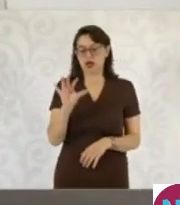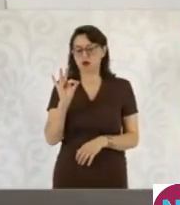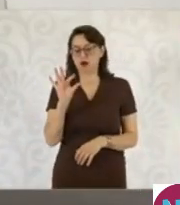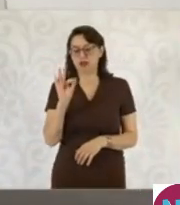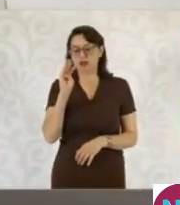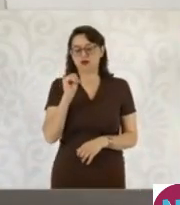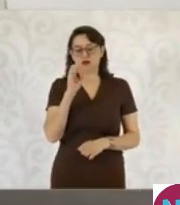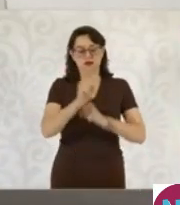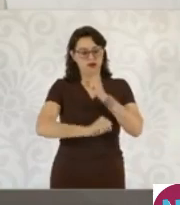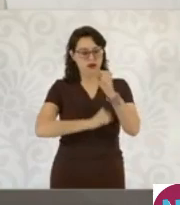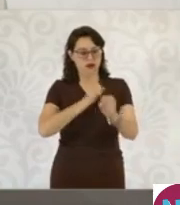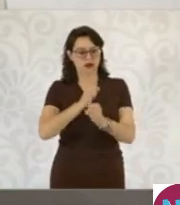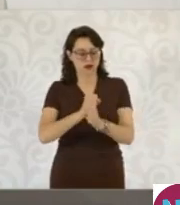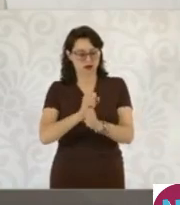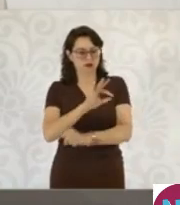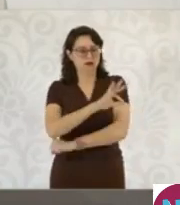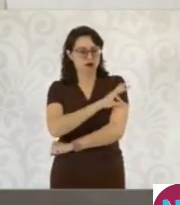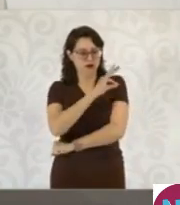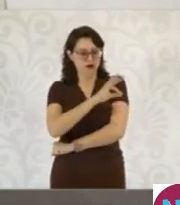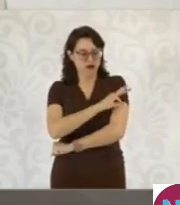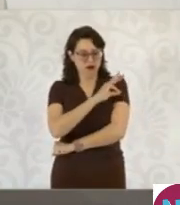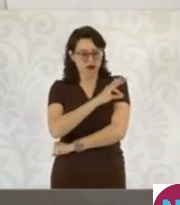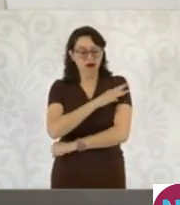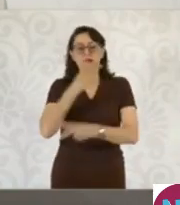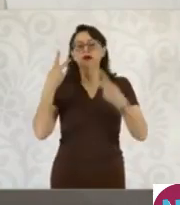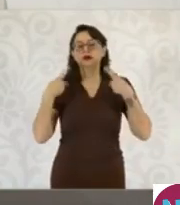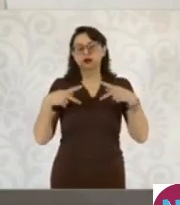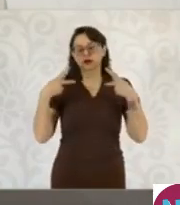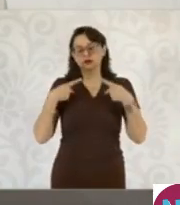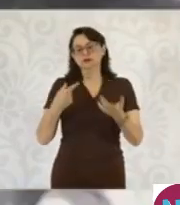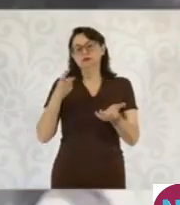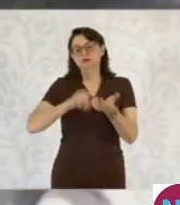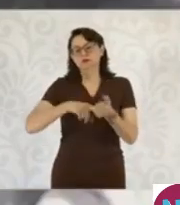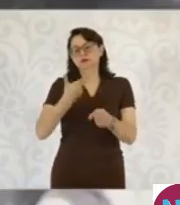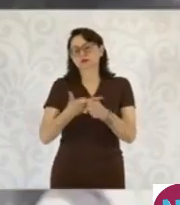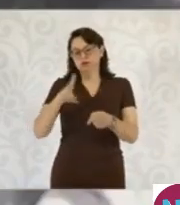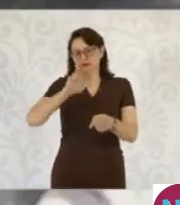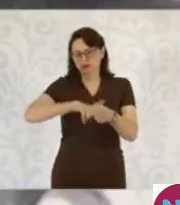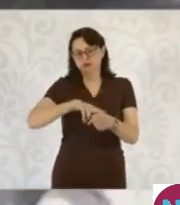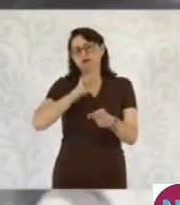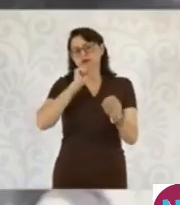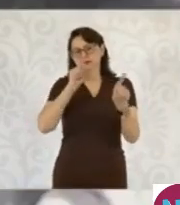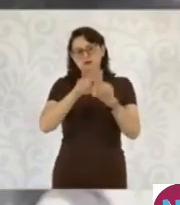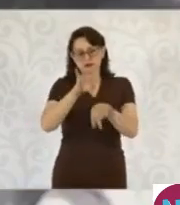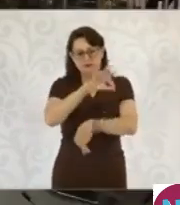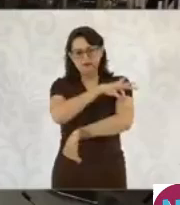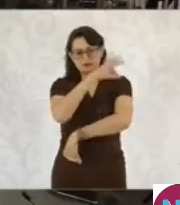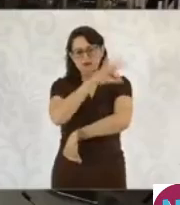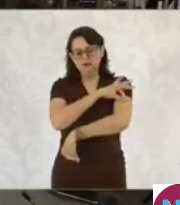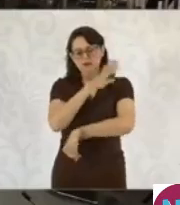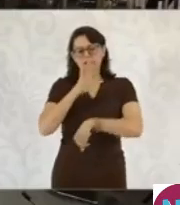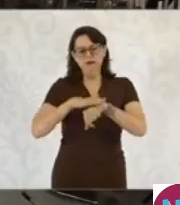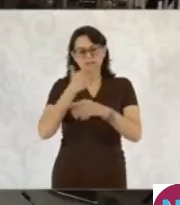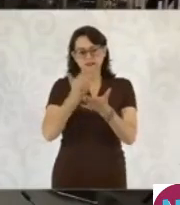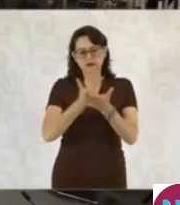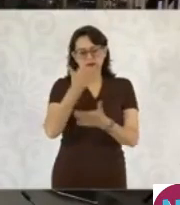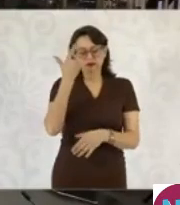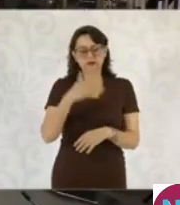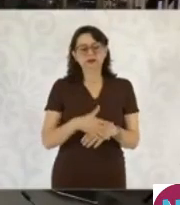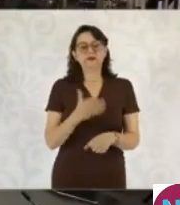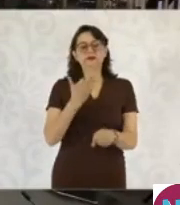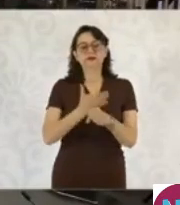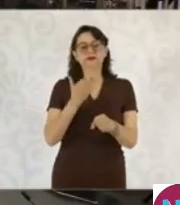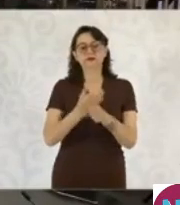años de edad y a población en riesgo y personal de salud. ¿Me da la siguiente, por favor? Vamos a ver un video de